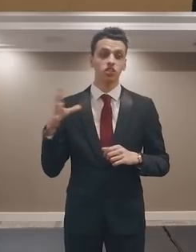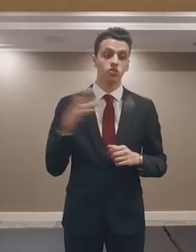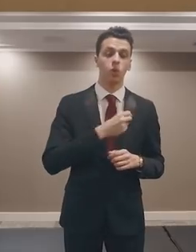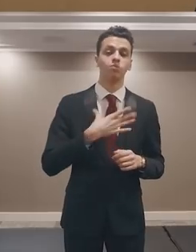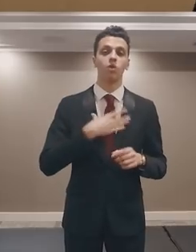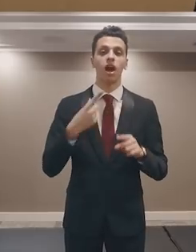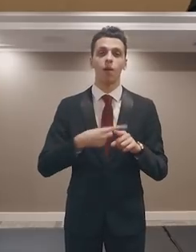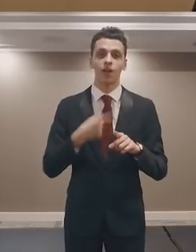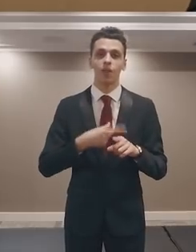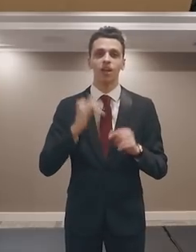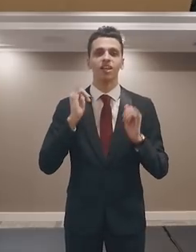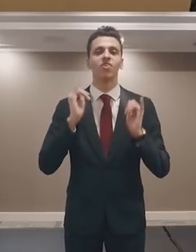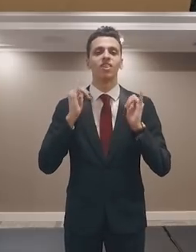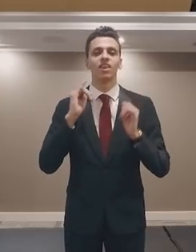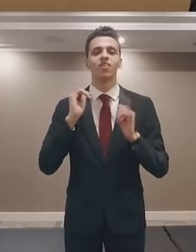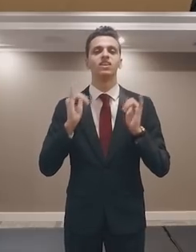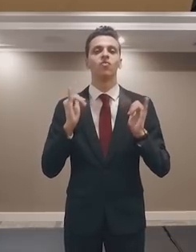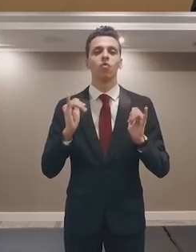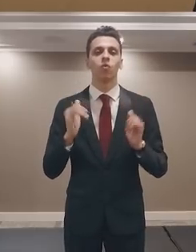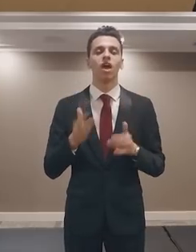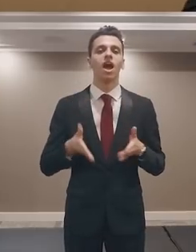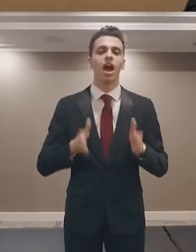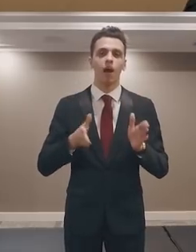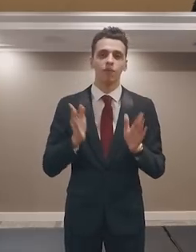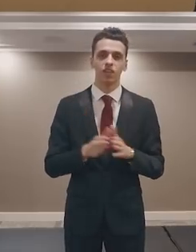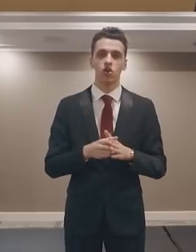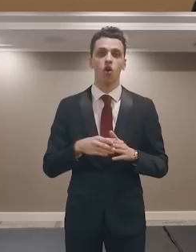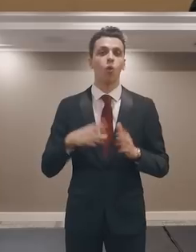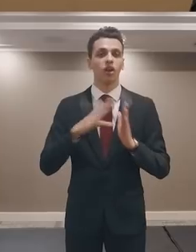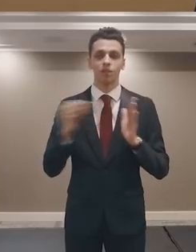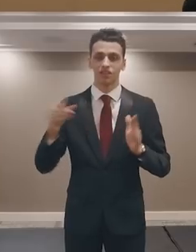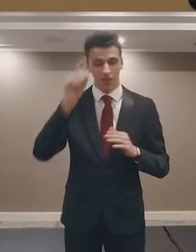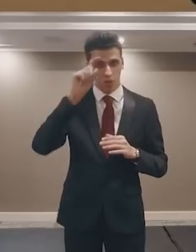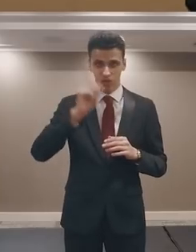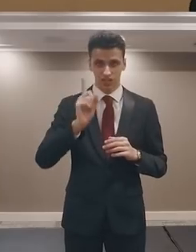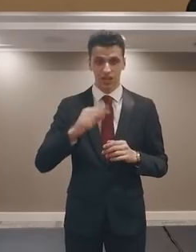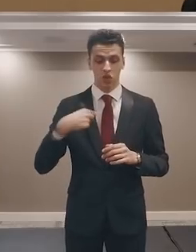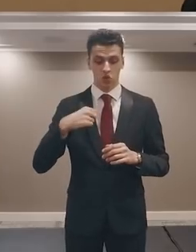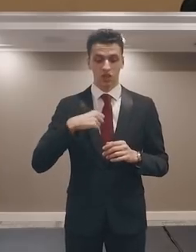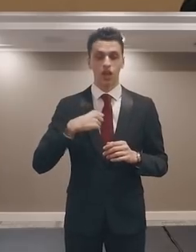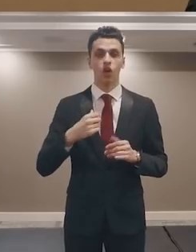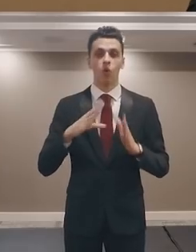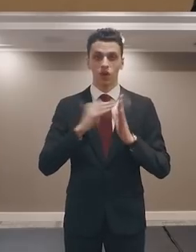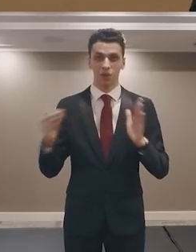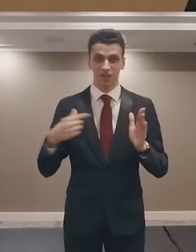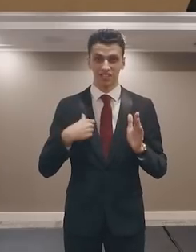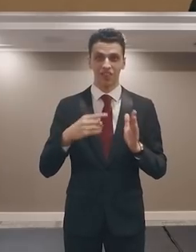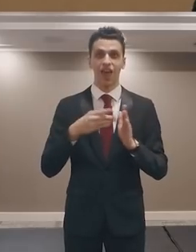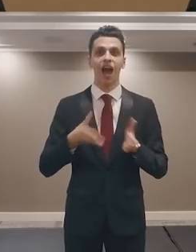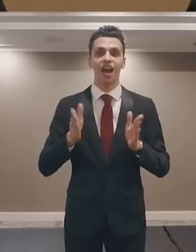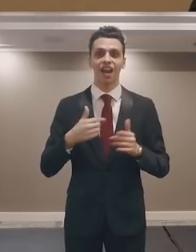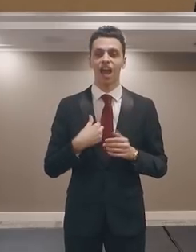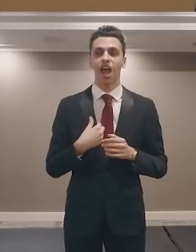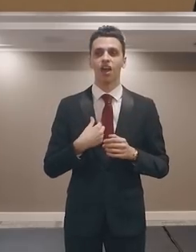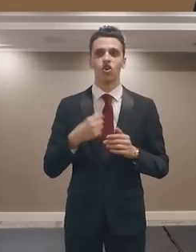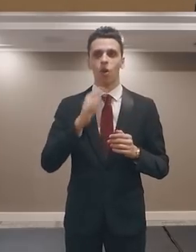del camino con una serie de cosas que no te enseñan la universidad no te enseñan en cualquier parte yo tengo una carrera nueva leo pana lo